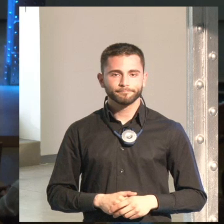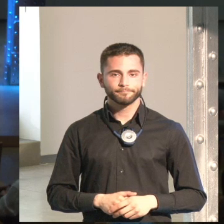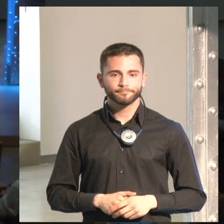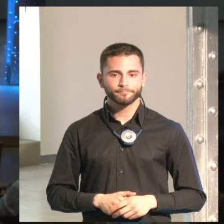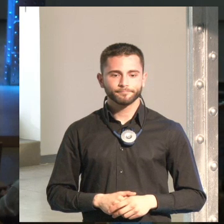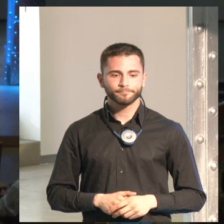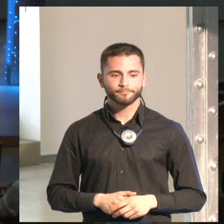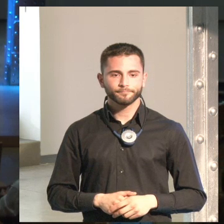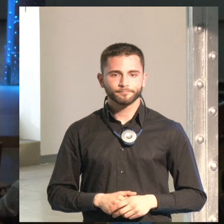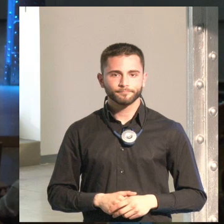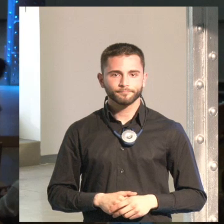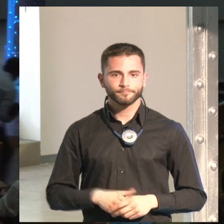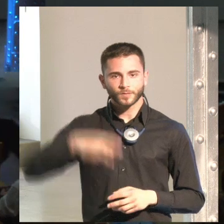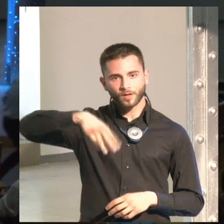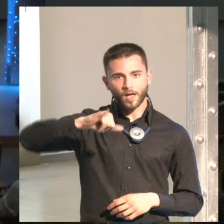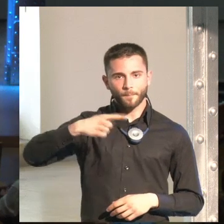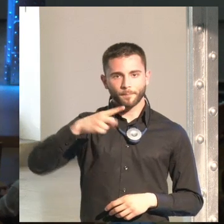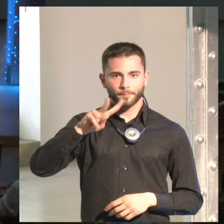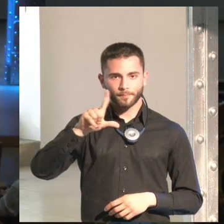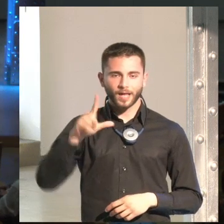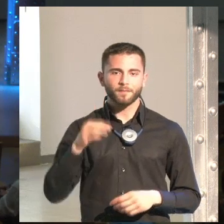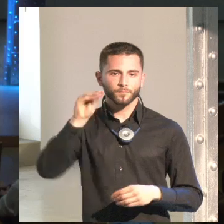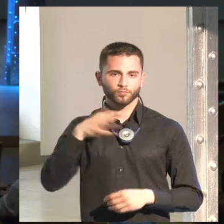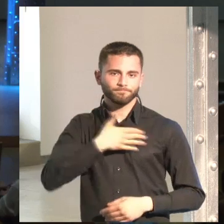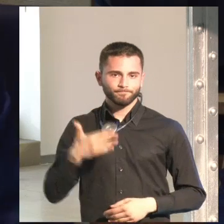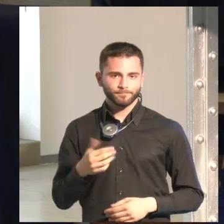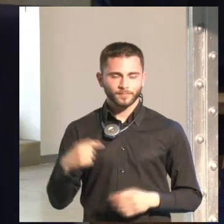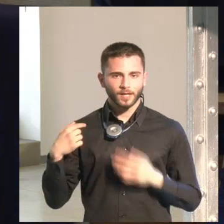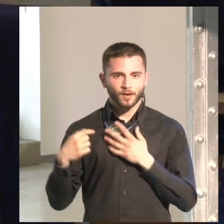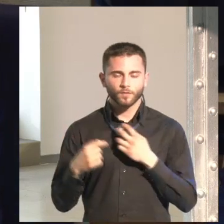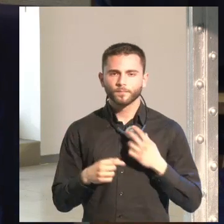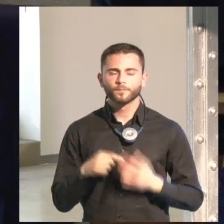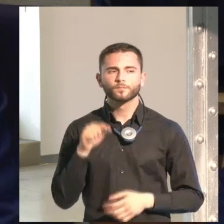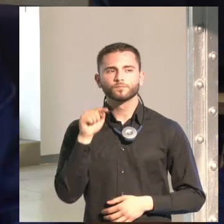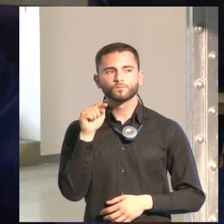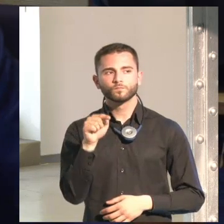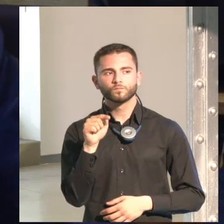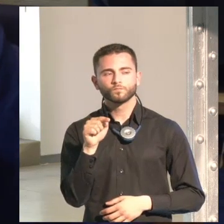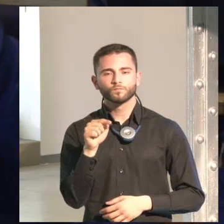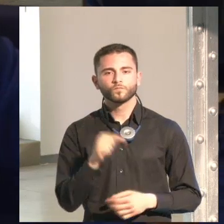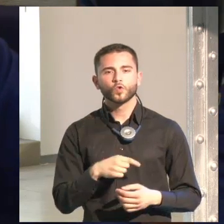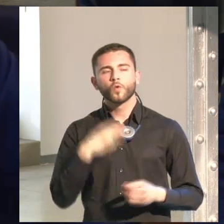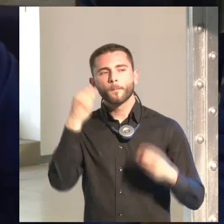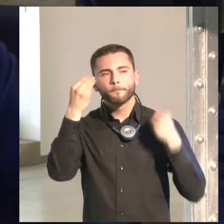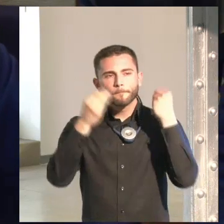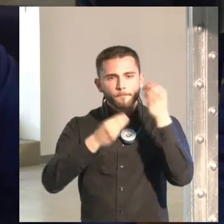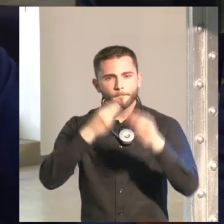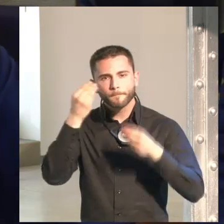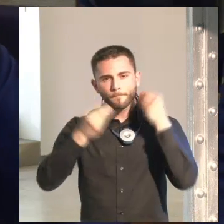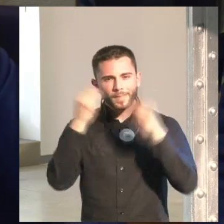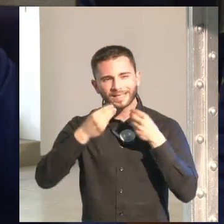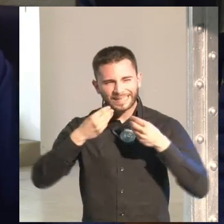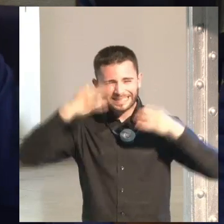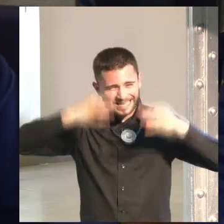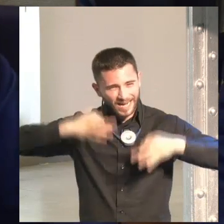Me gustaría preguntar a Miguel, después de lo que has comentado y después de lo incisivo que has sido, si crees realmente que lo mejor que